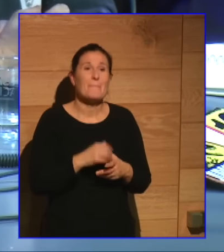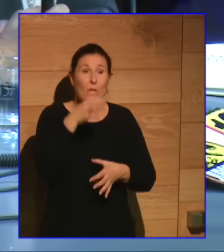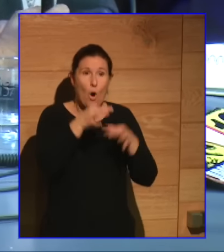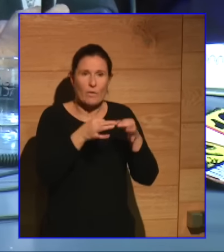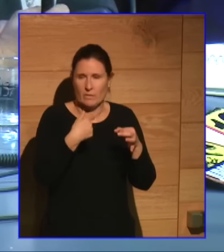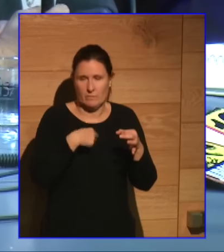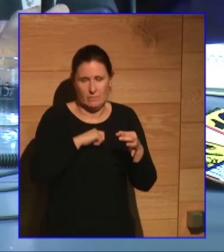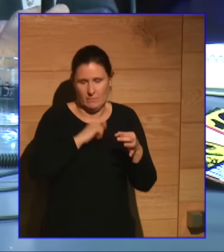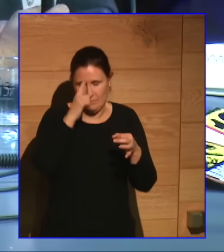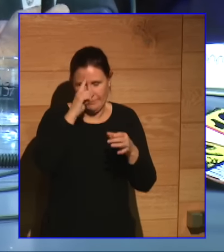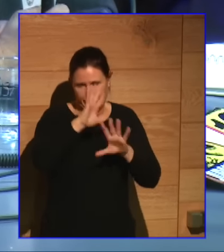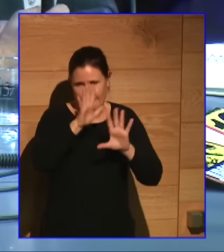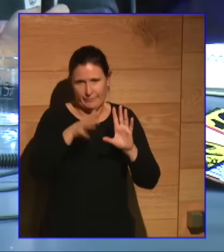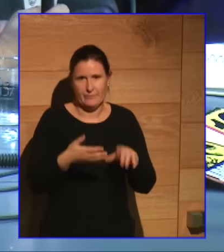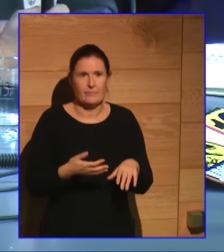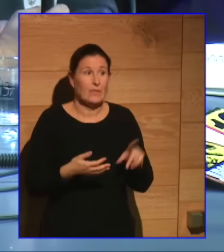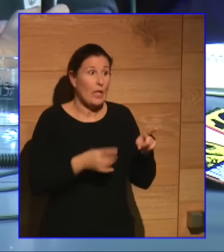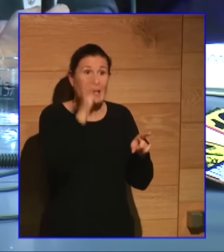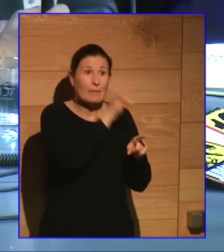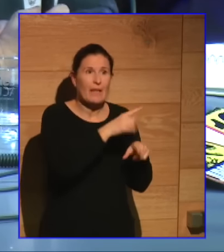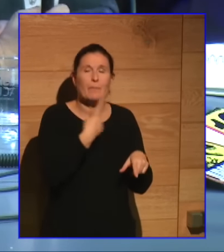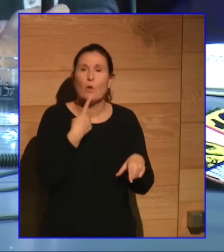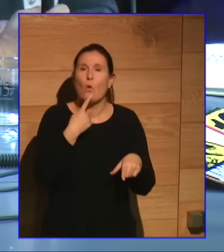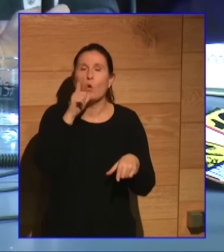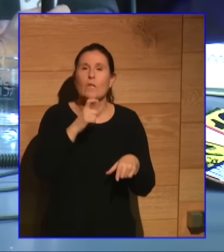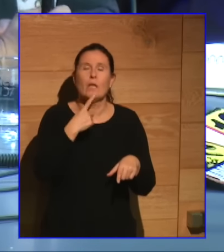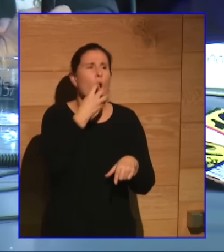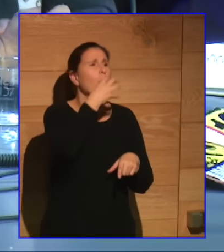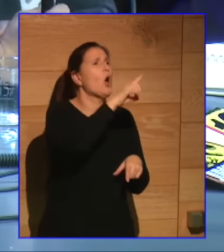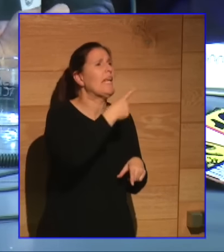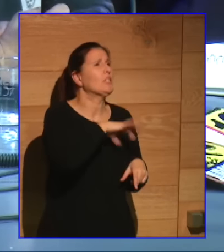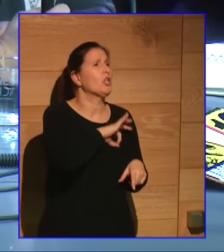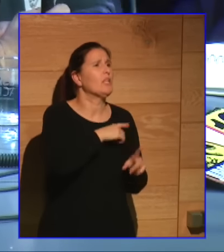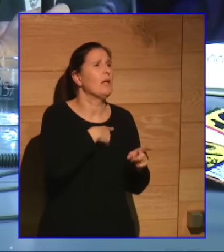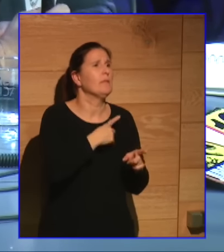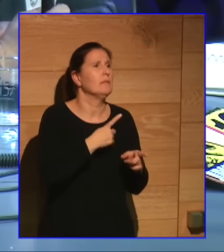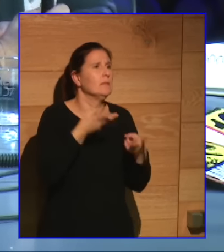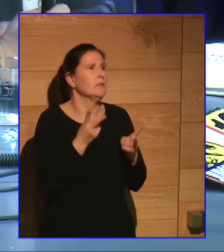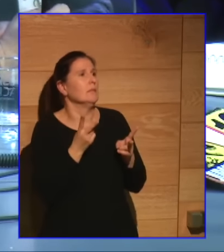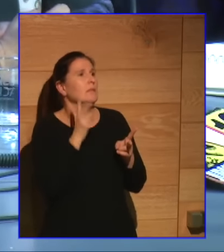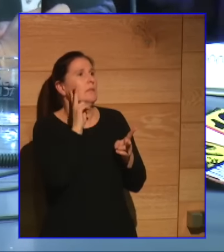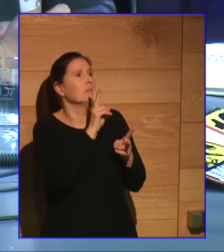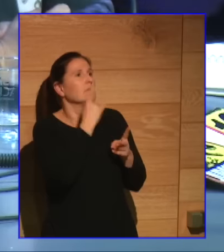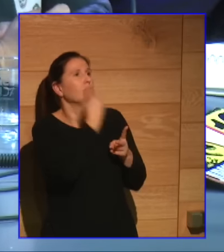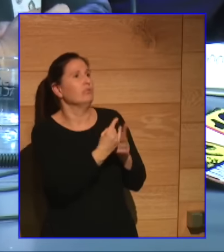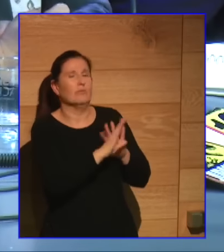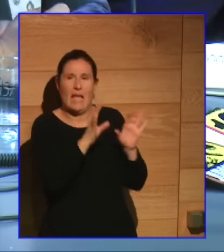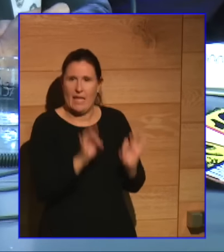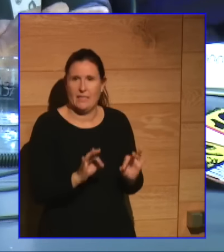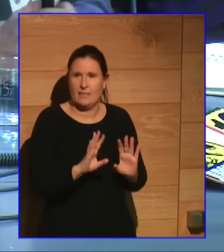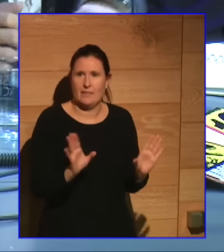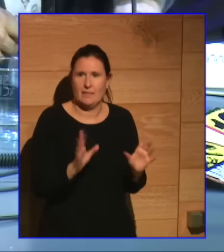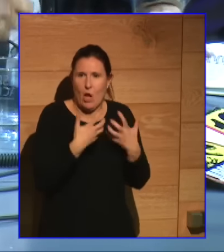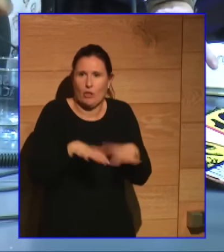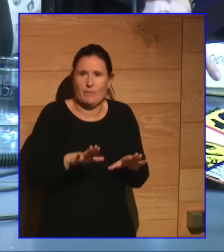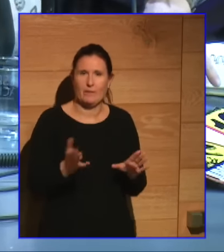vuelven loco. Entonces, pero esta película, claro, Javi. Esta pero película, a mí un señor diciendo protesto, señoría, a mí me clava en la butaca. Overrule. Yo, ¿sabes qué es precioso? Sí, señor. Sí,